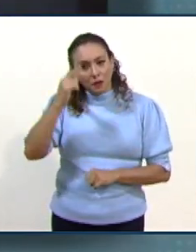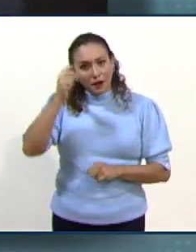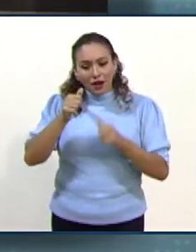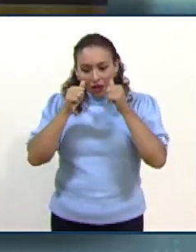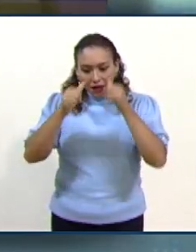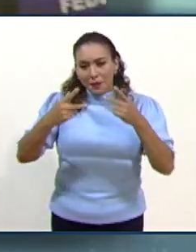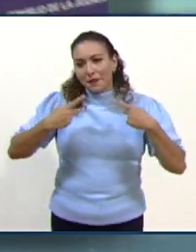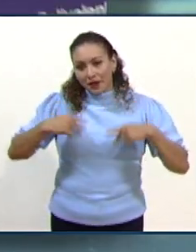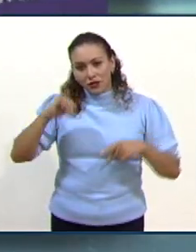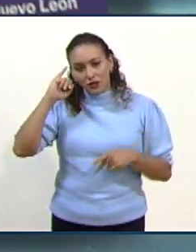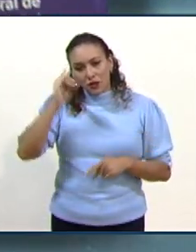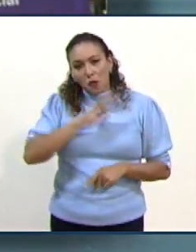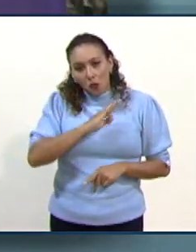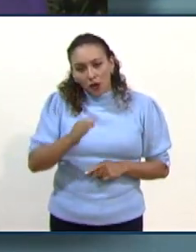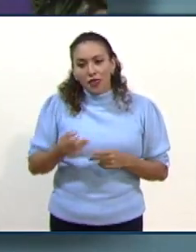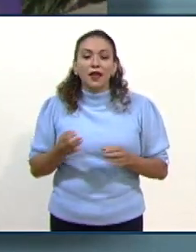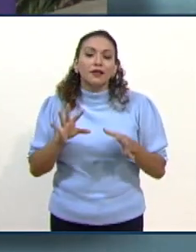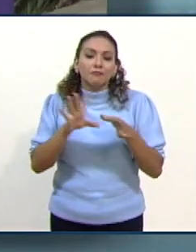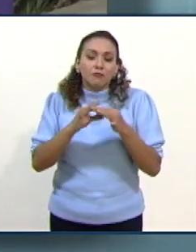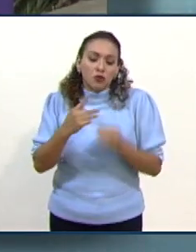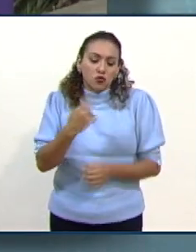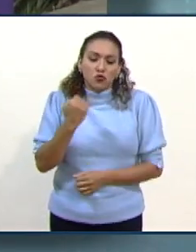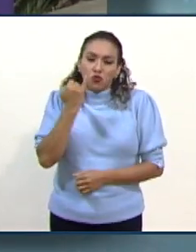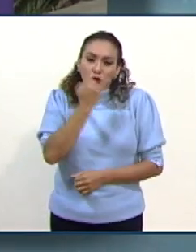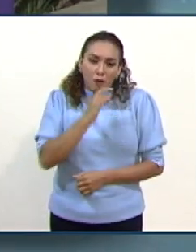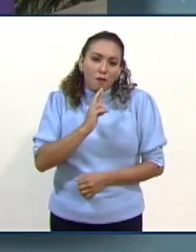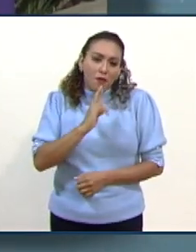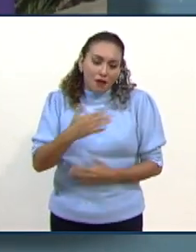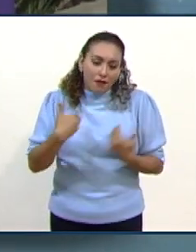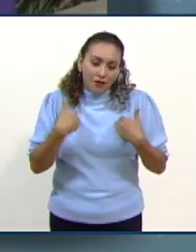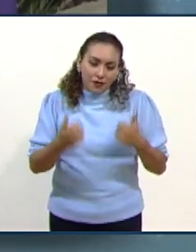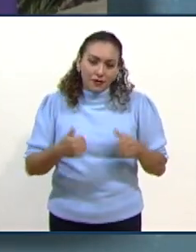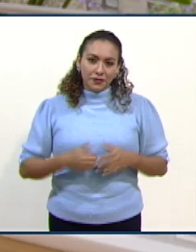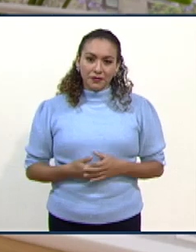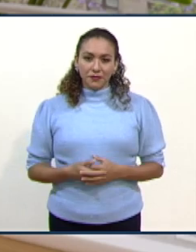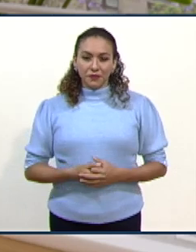especializada. Para el canal del Poder Judicial de la Federación, Jesús Daza.